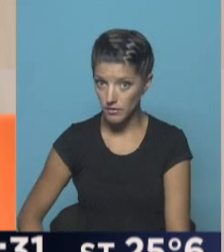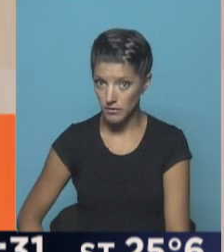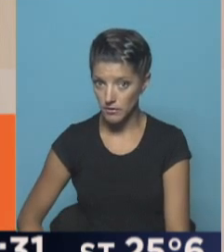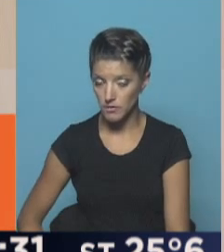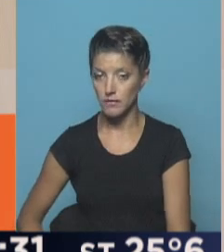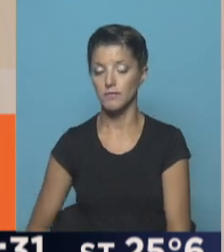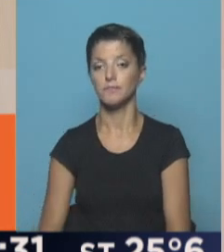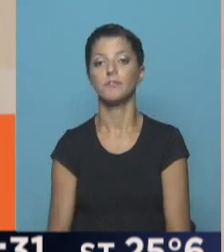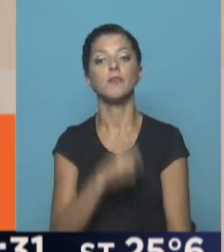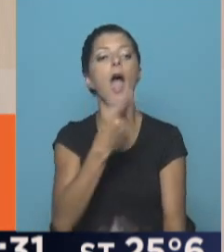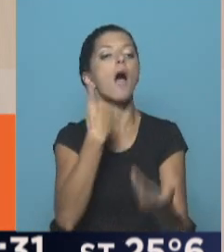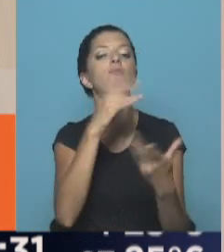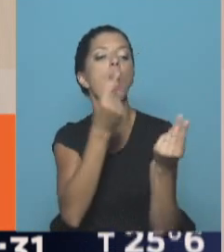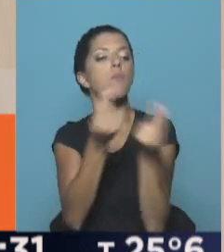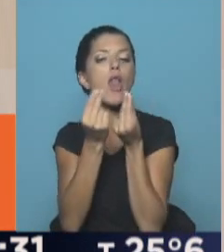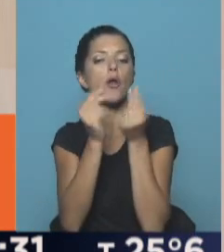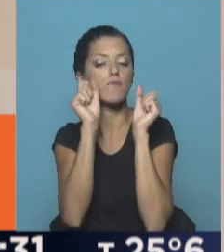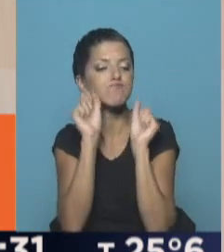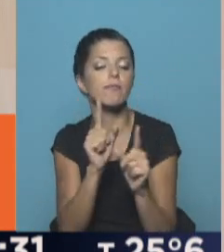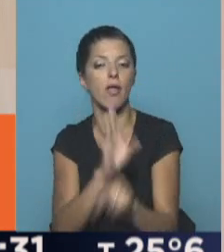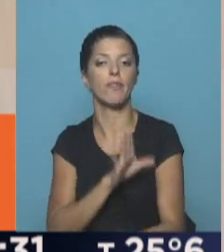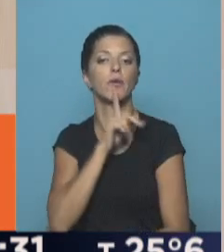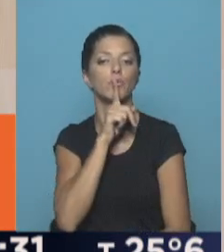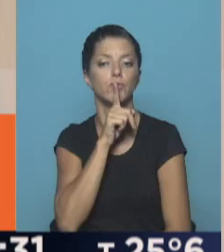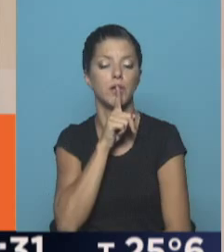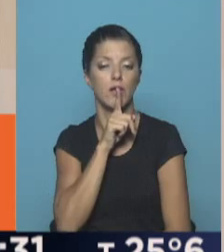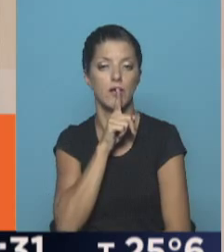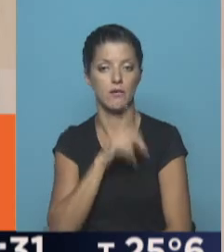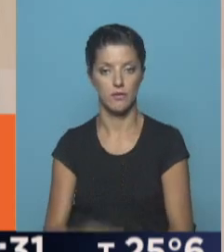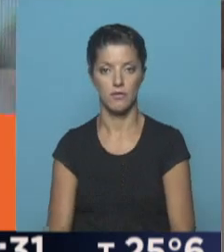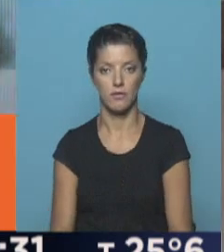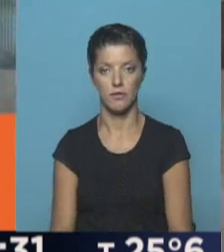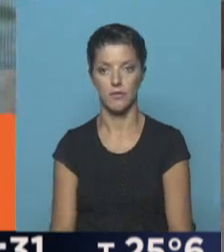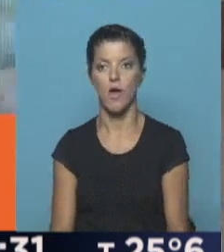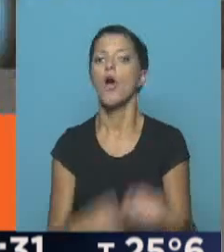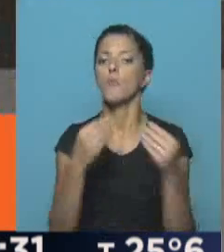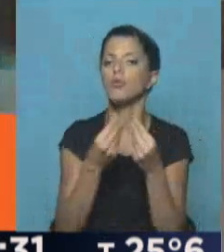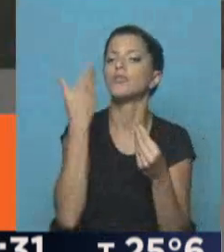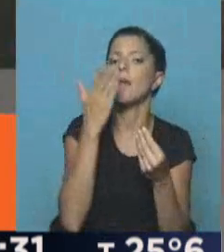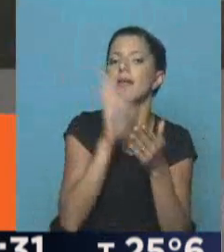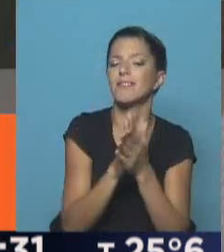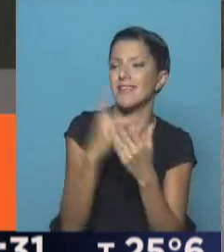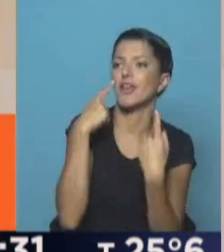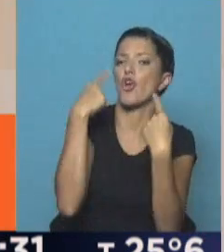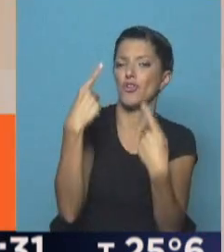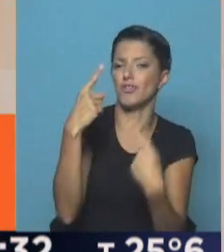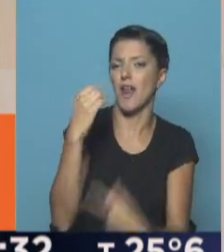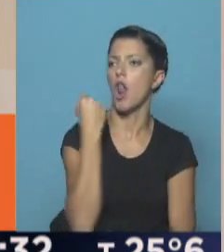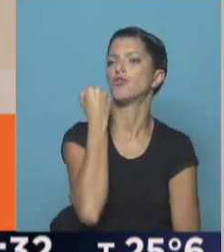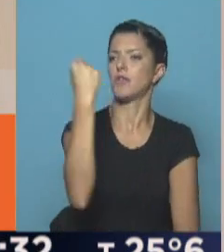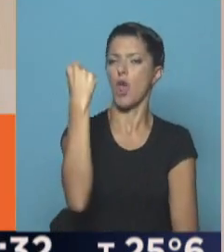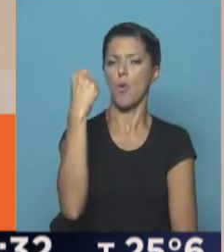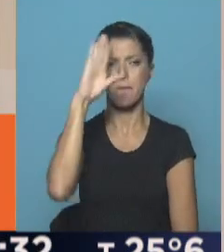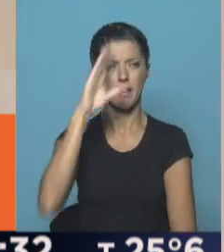los valores tradicionales de Rusia. Cada vez hay más referencias a los héroes militares de Rusia, a sus escritores, a